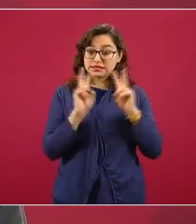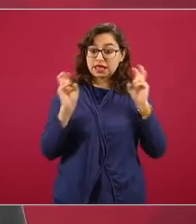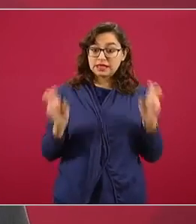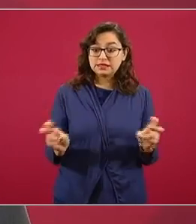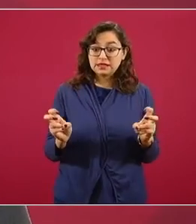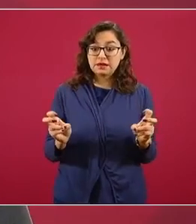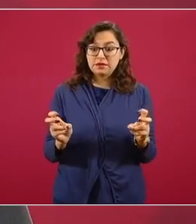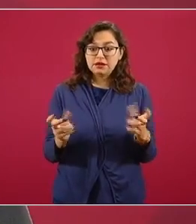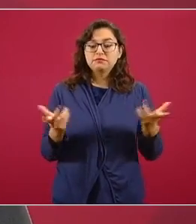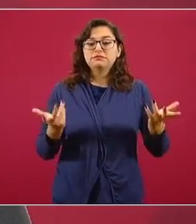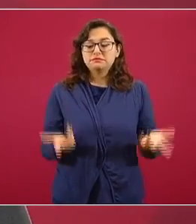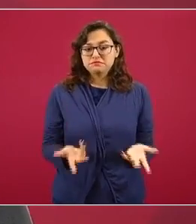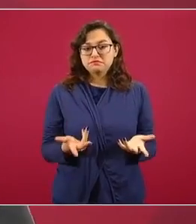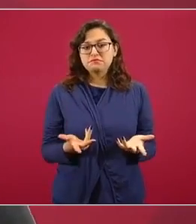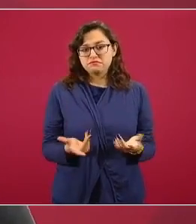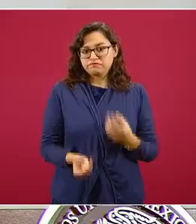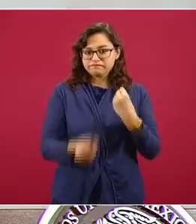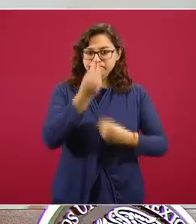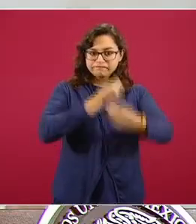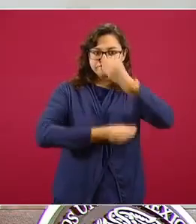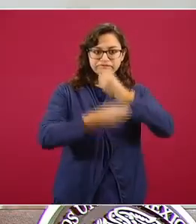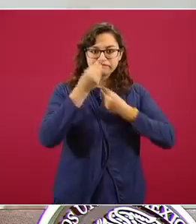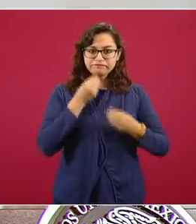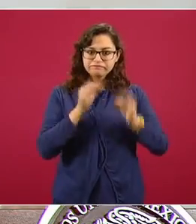de más orientación nutricional,